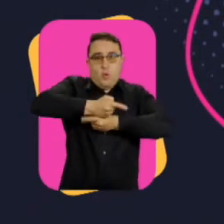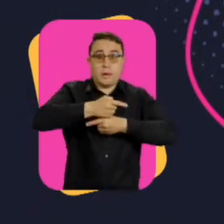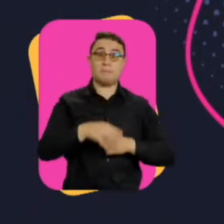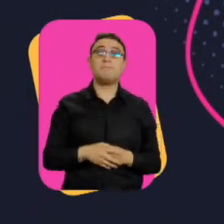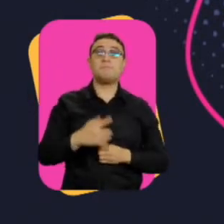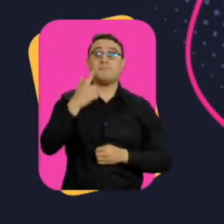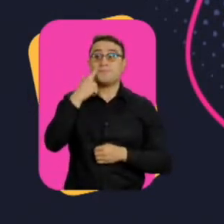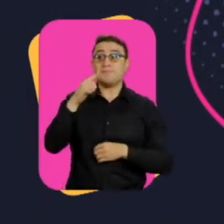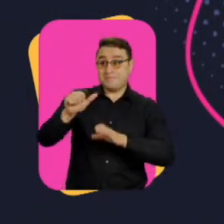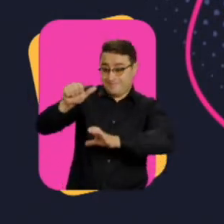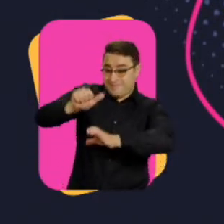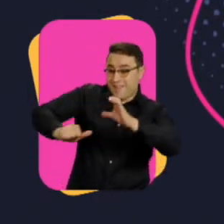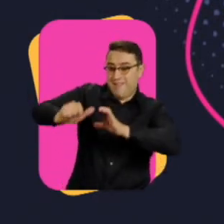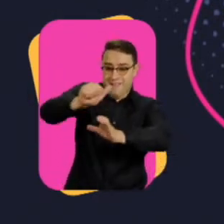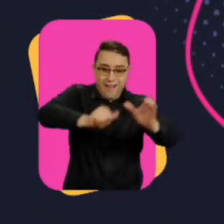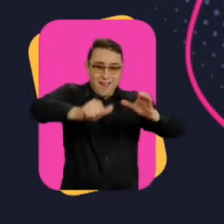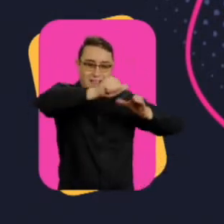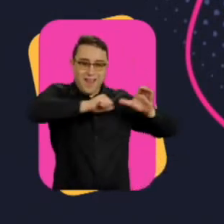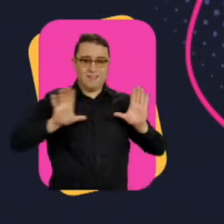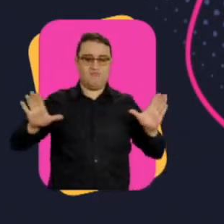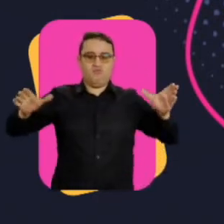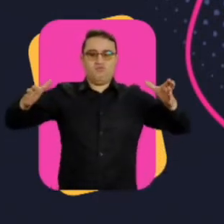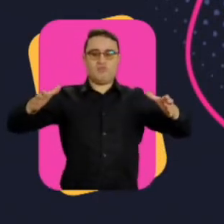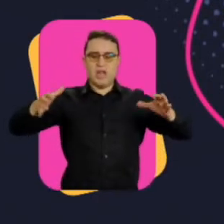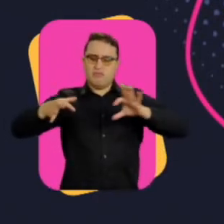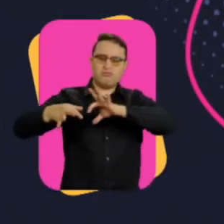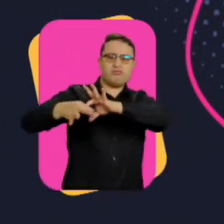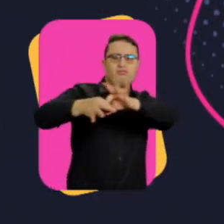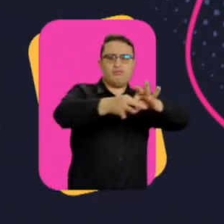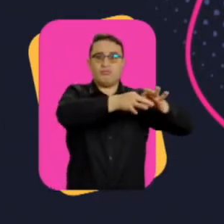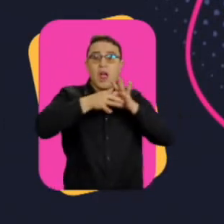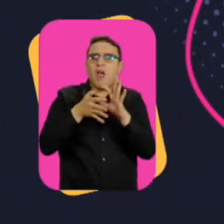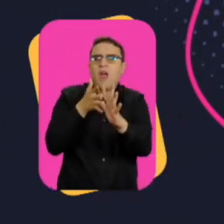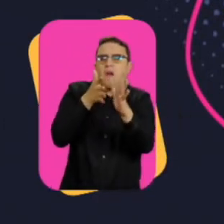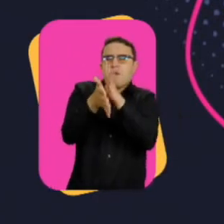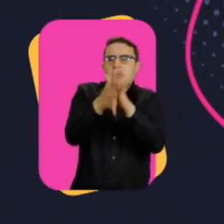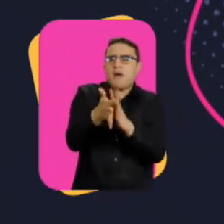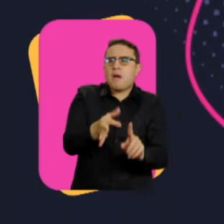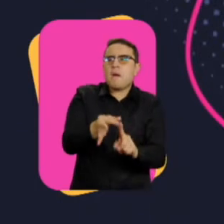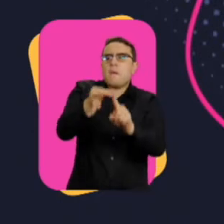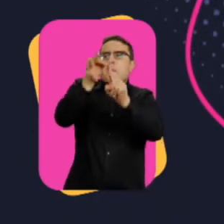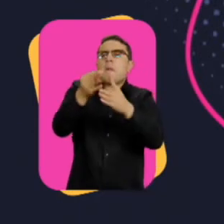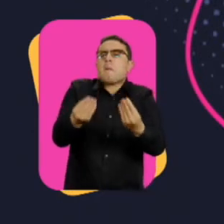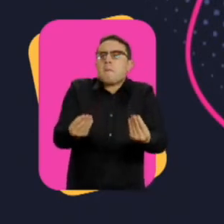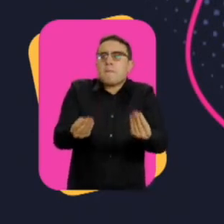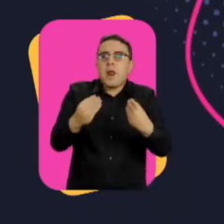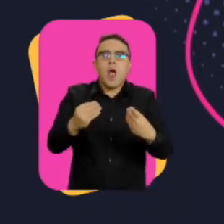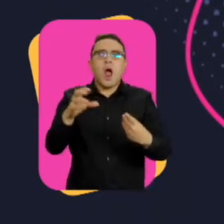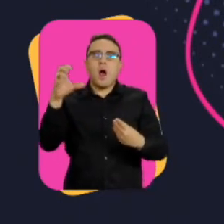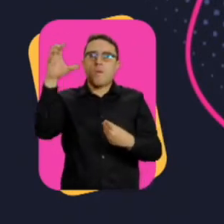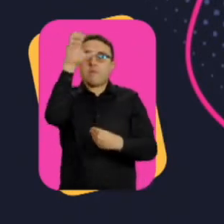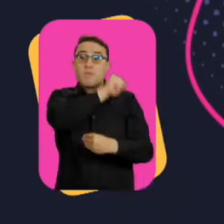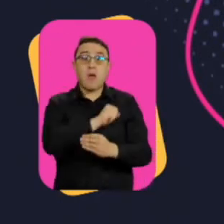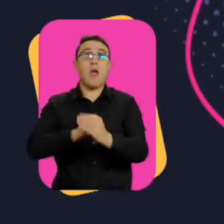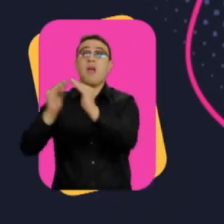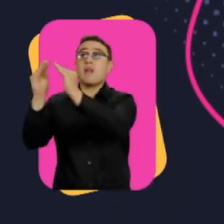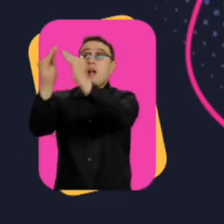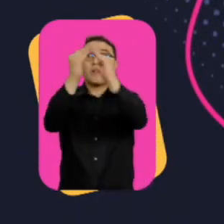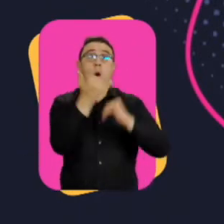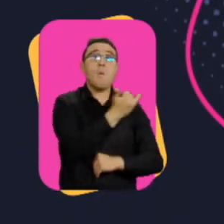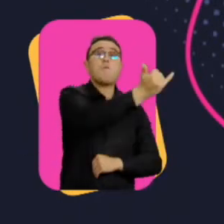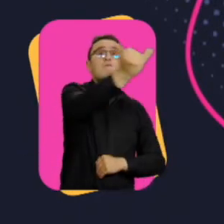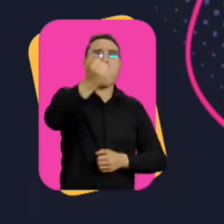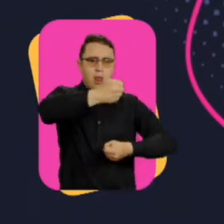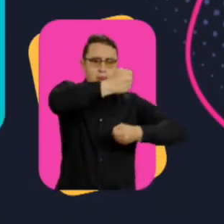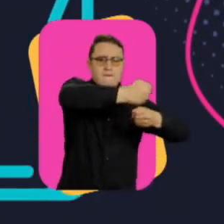Las áreas en conjunto con sus equipos generaron reportes especiales para medir la productividad del trabajo realizado desde